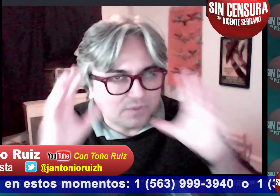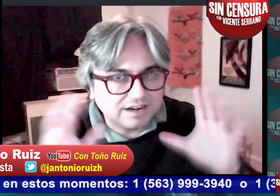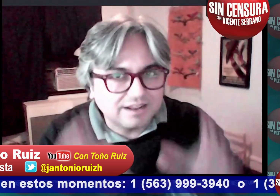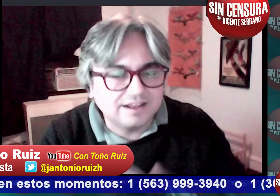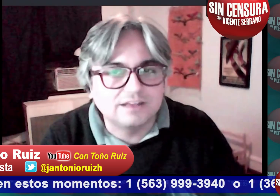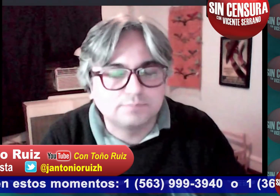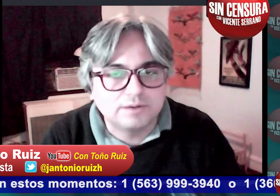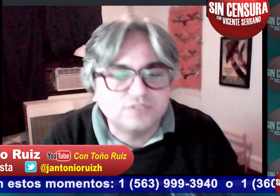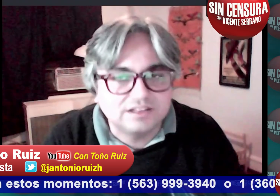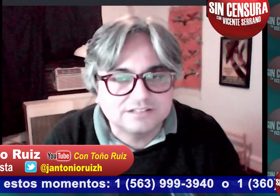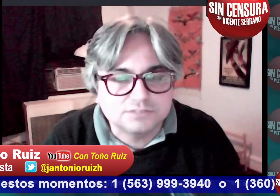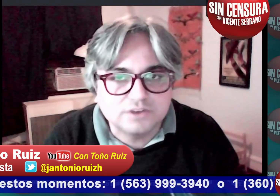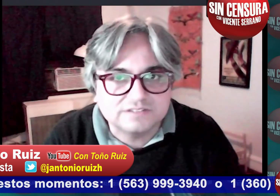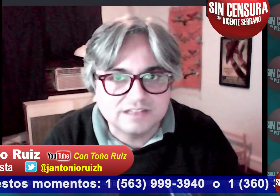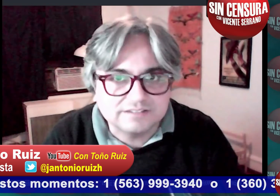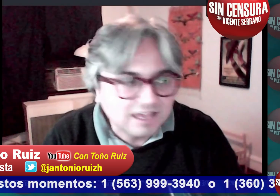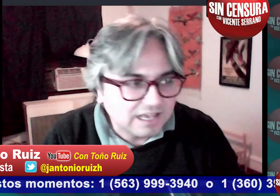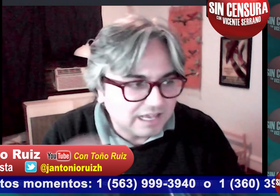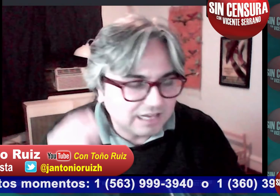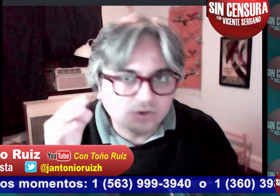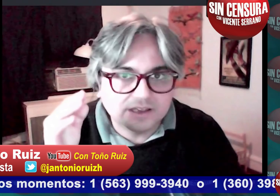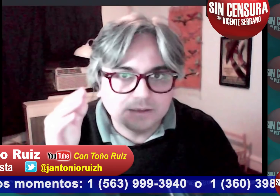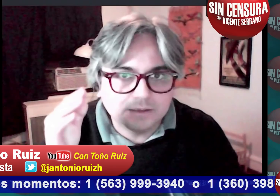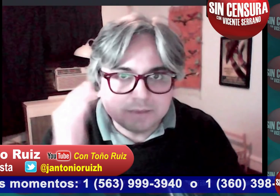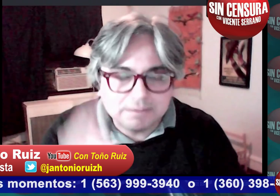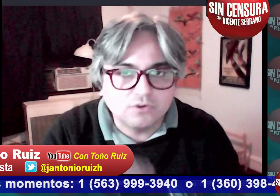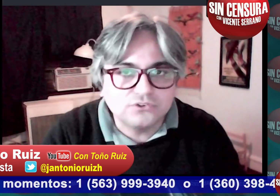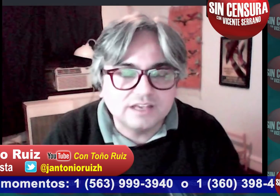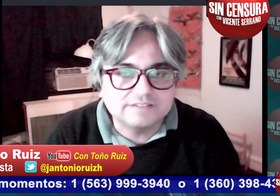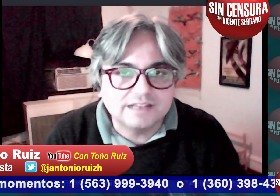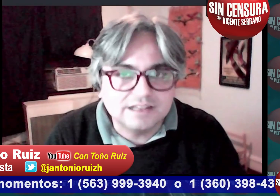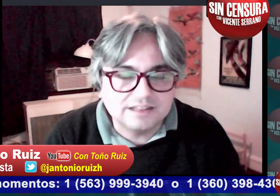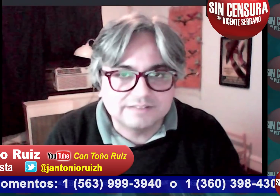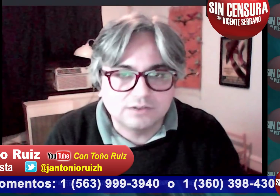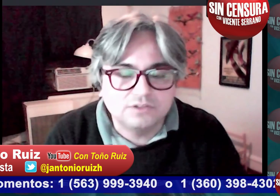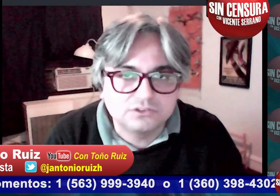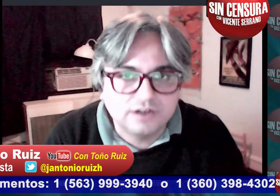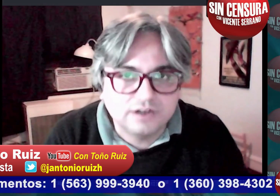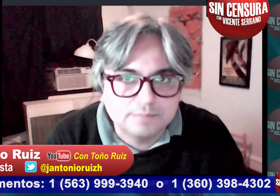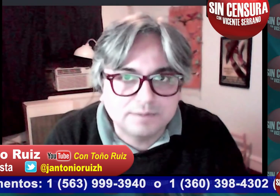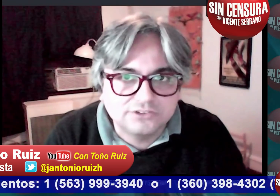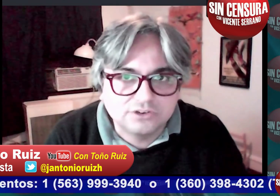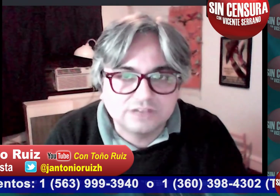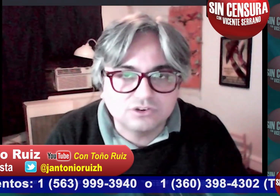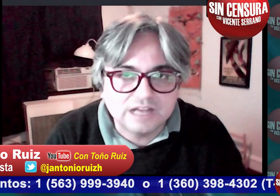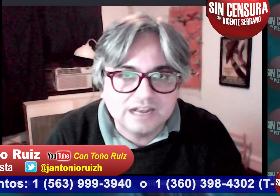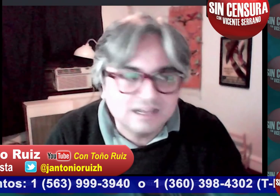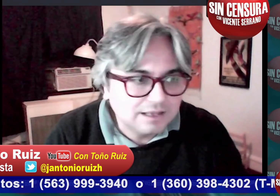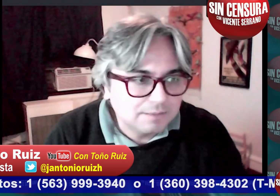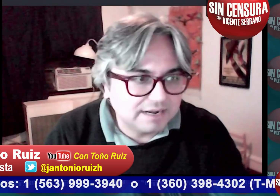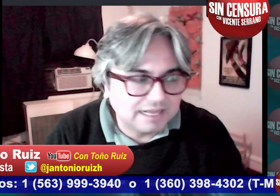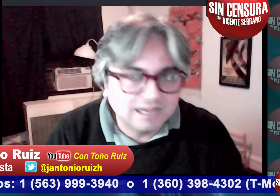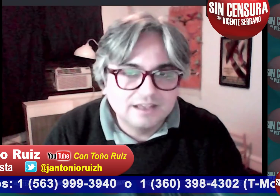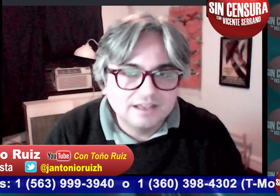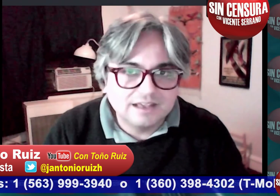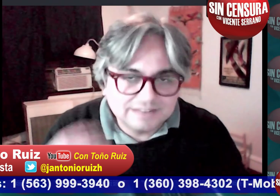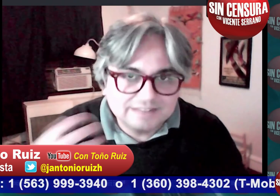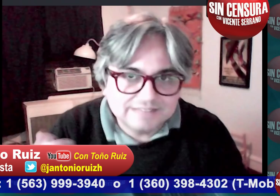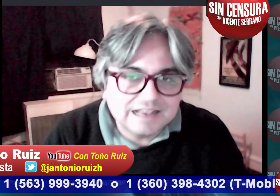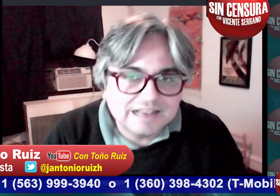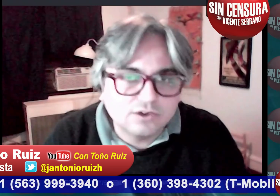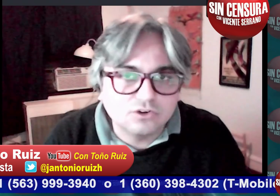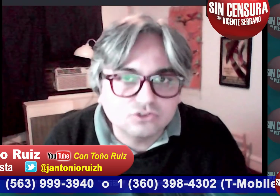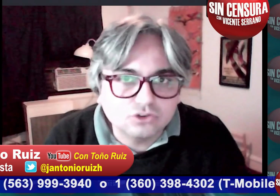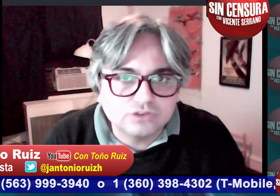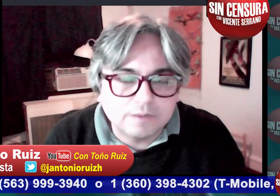Vamos a ponerle las preguntas, las respuestas, en lo que Meme consigue salir del Salón de Tesorería de Palacio Nacional para hacer